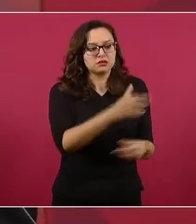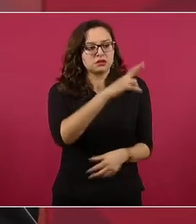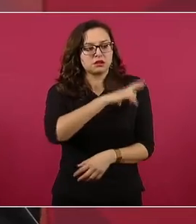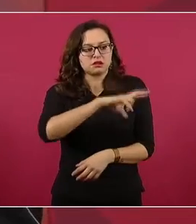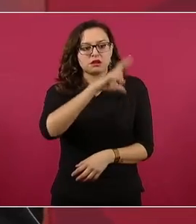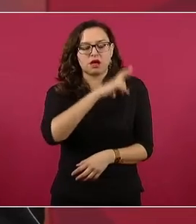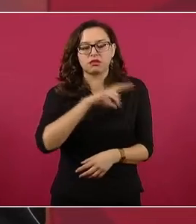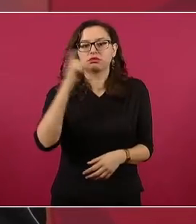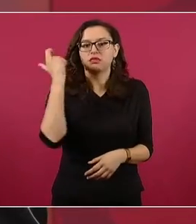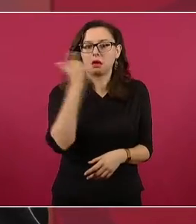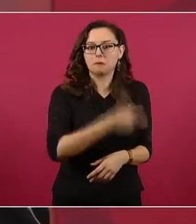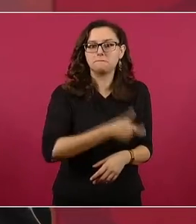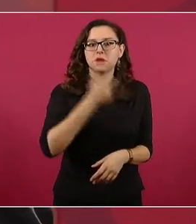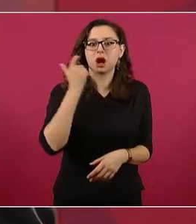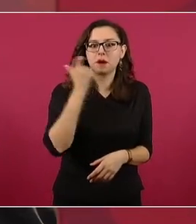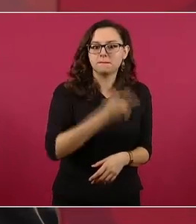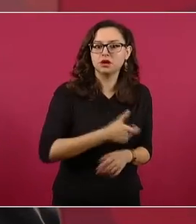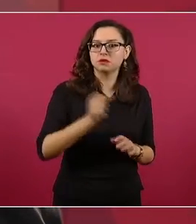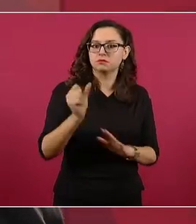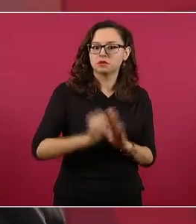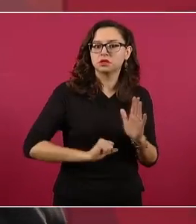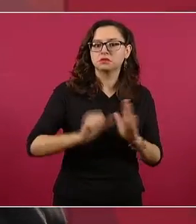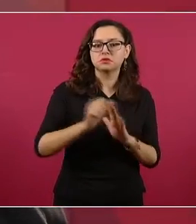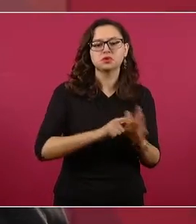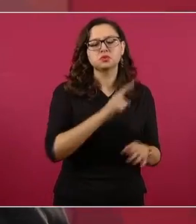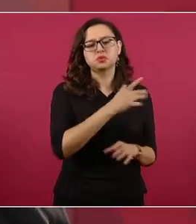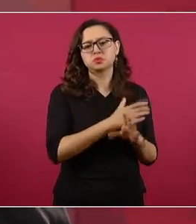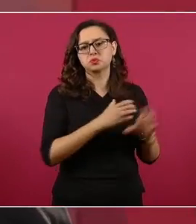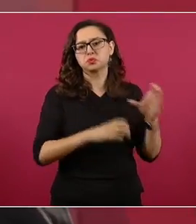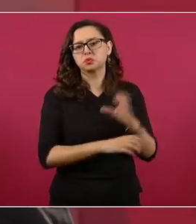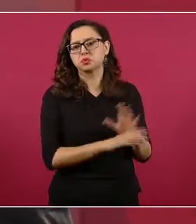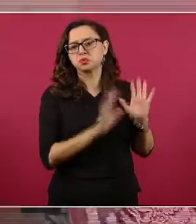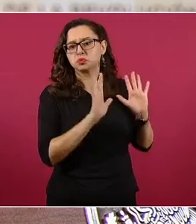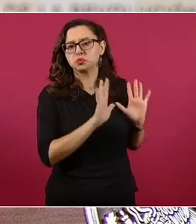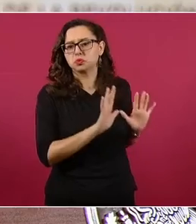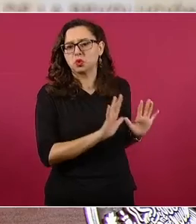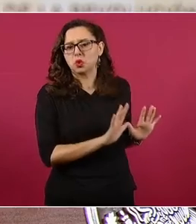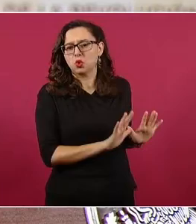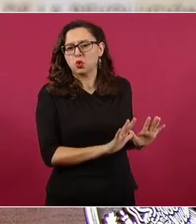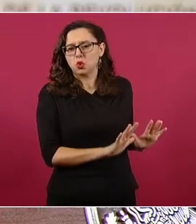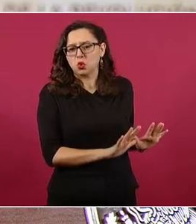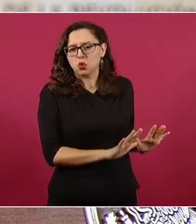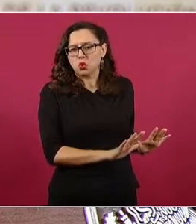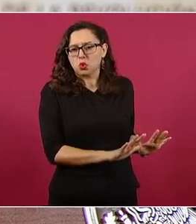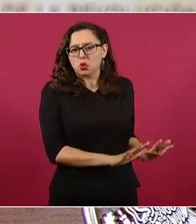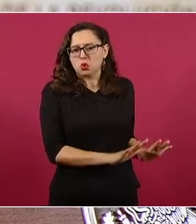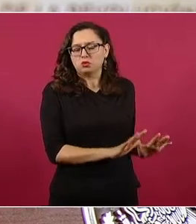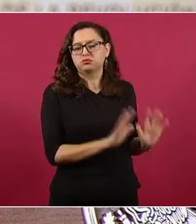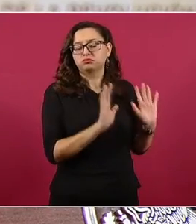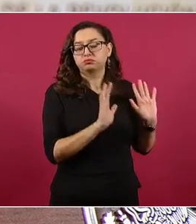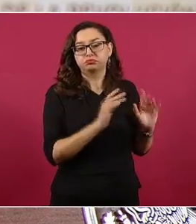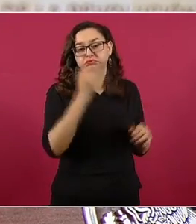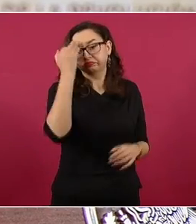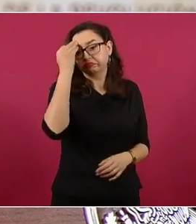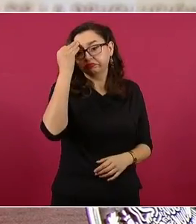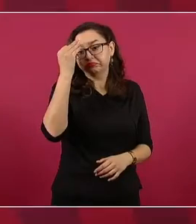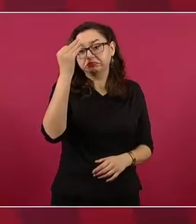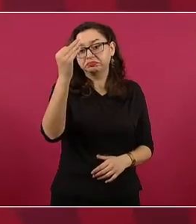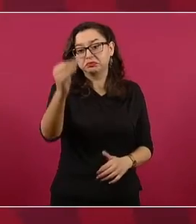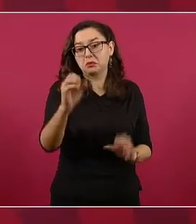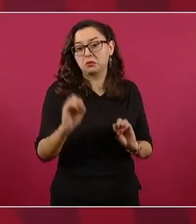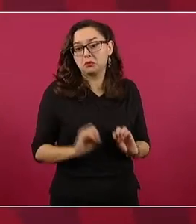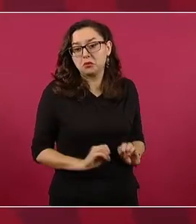en estas instalaciones. Luego habían ciertos criterios que, para